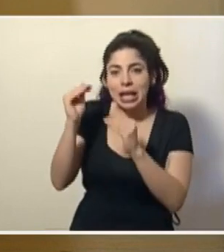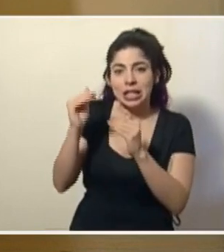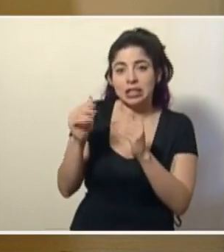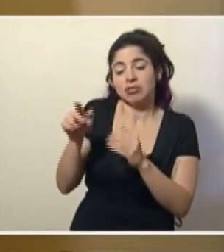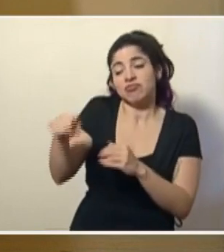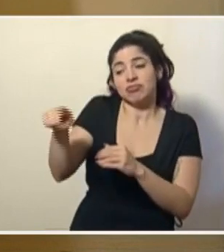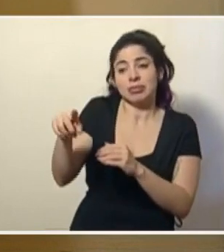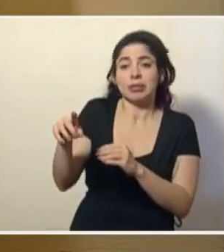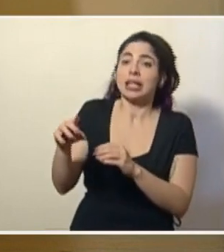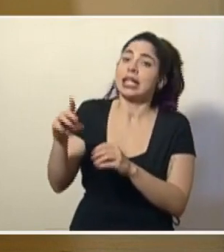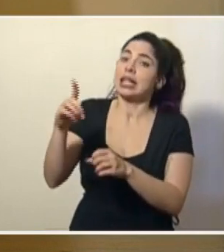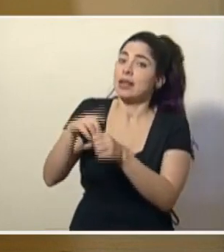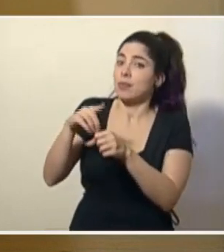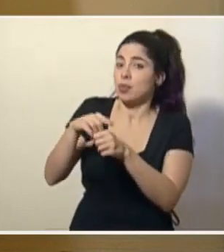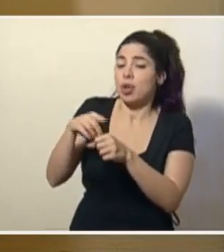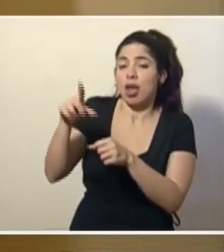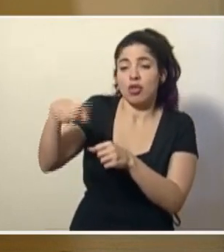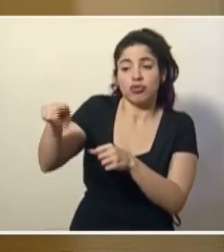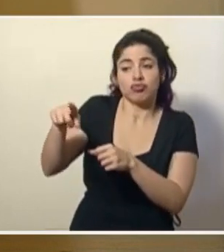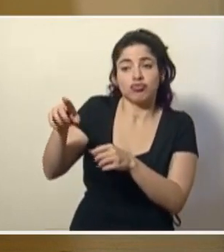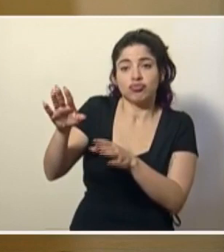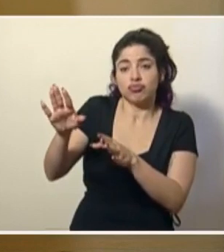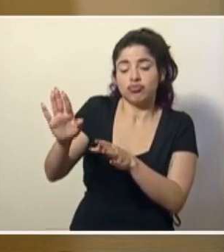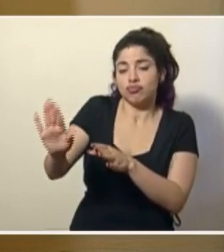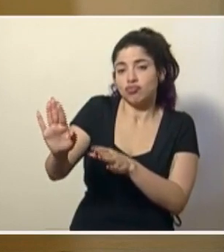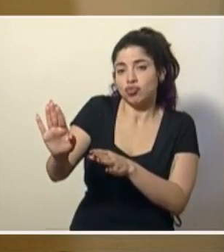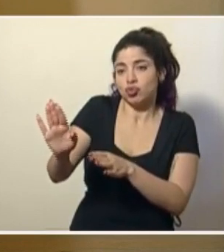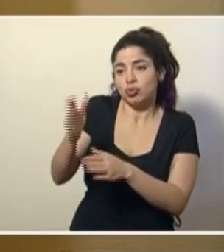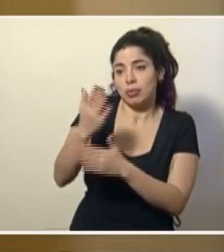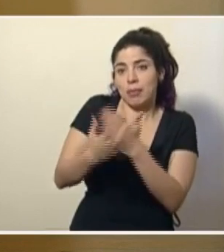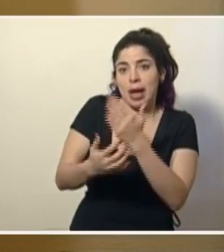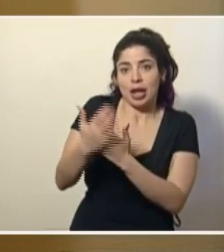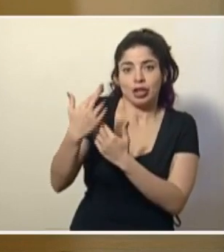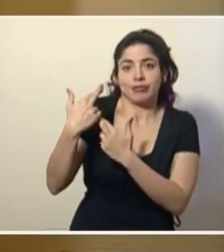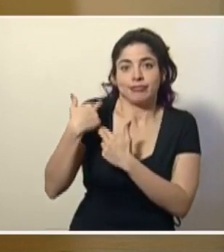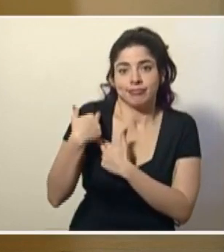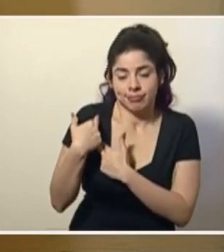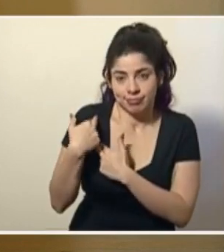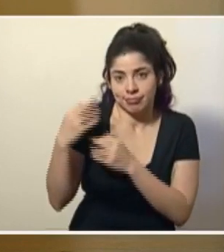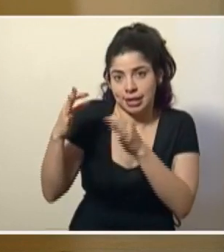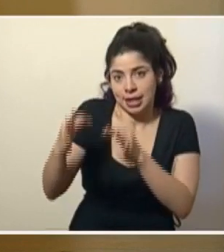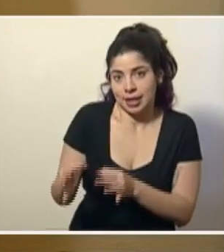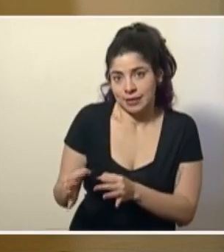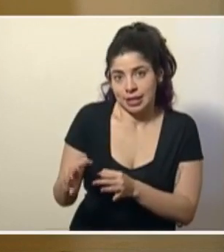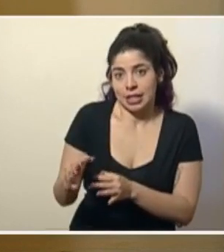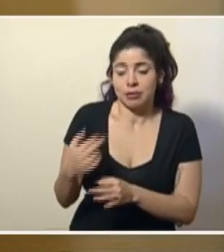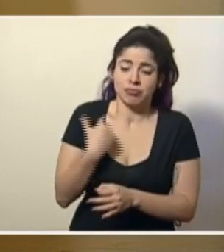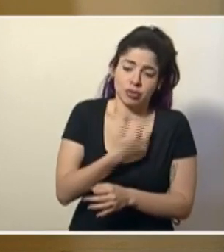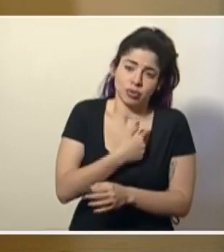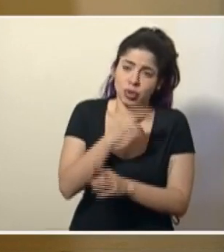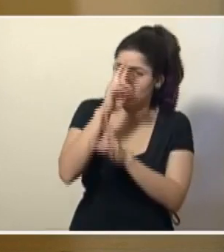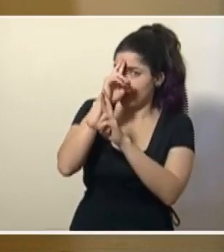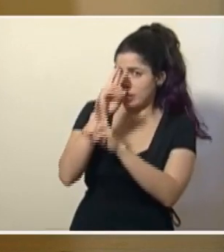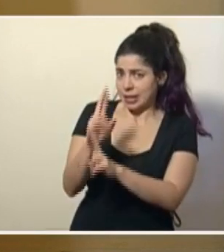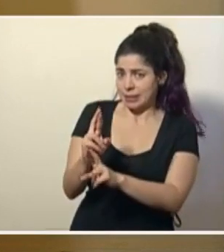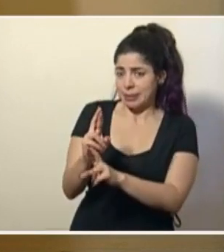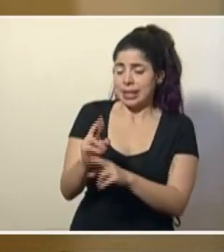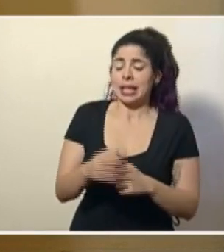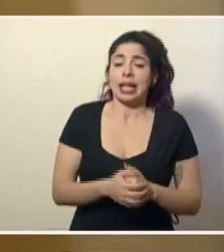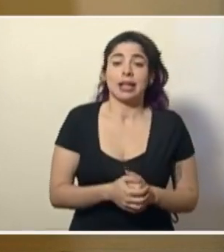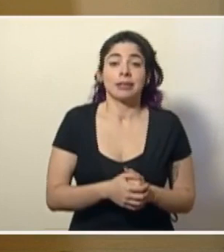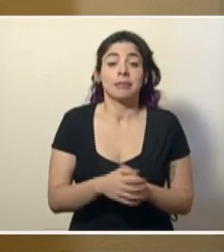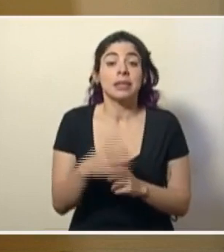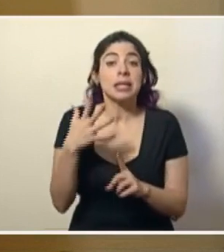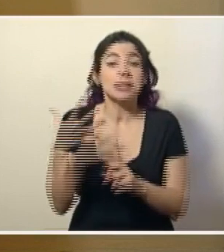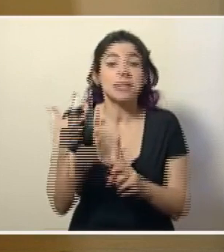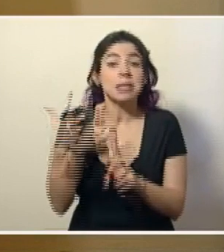creo que los legisladores y legisladoras pues tendrán en sus manos esta determinación y somos respetuosos. En términos